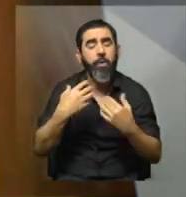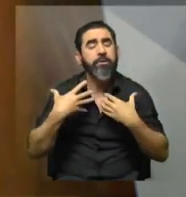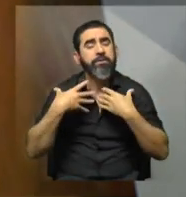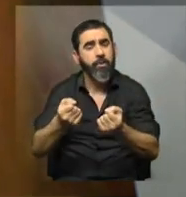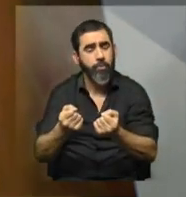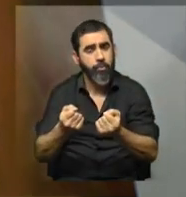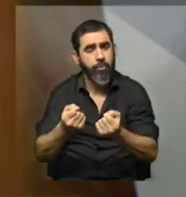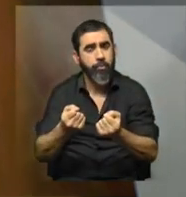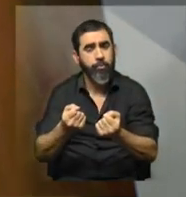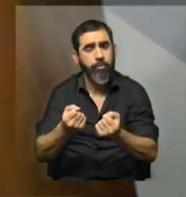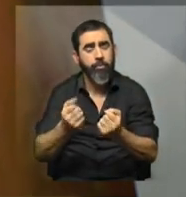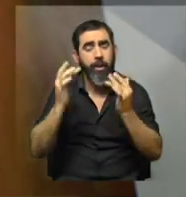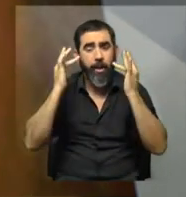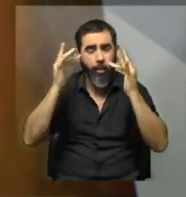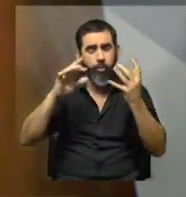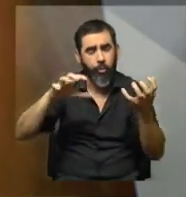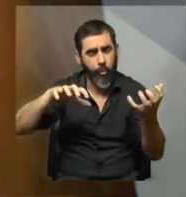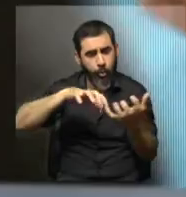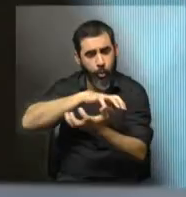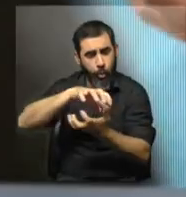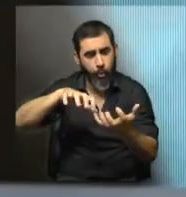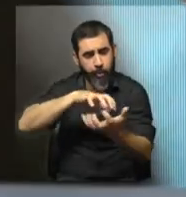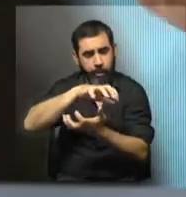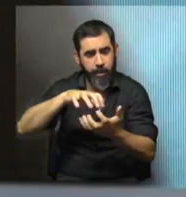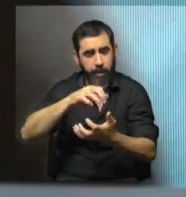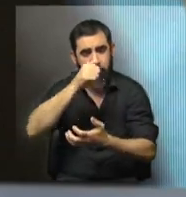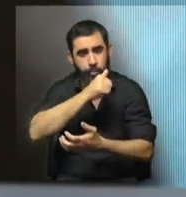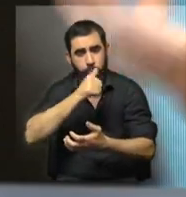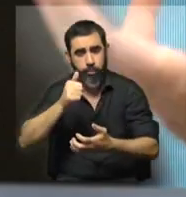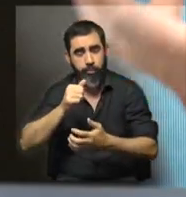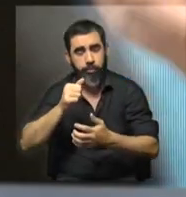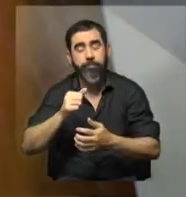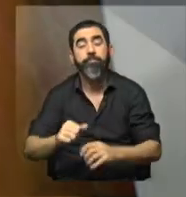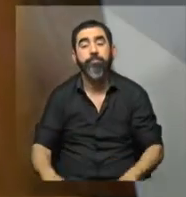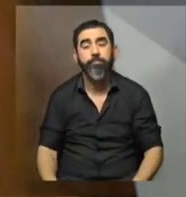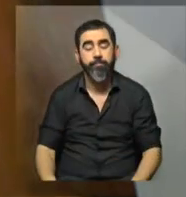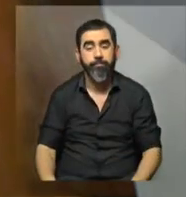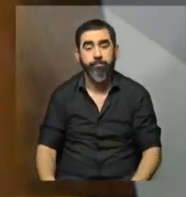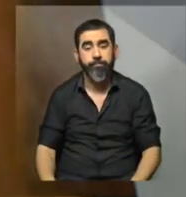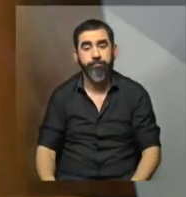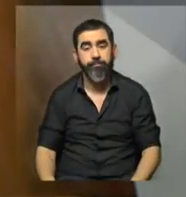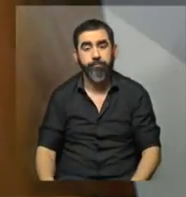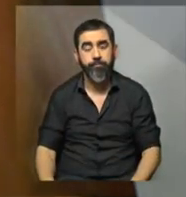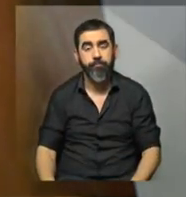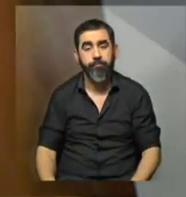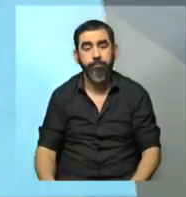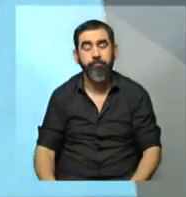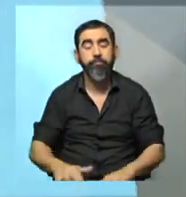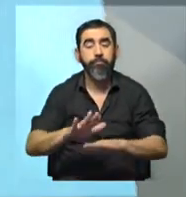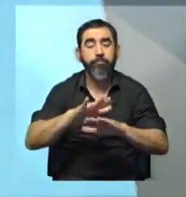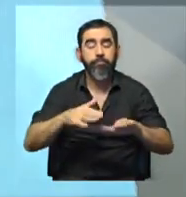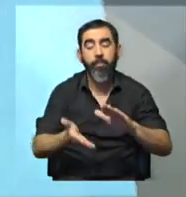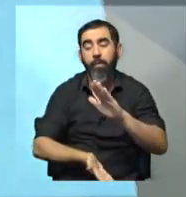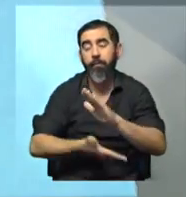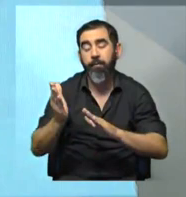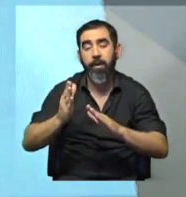porque el esquema educativo es complicado de resolver y hablamos hasta de cuestiones de infraestructura y demás. Pero cuando un niño va al pediatra,